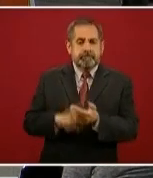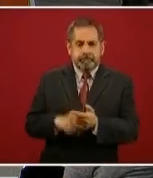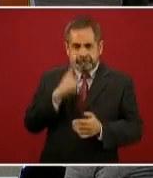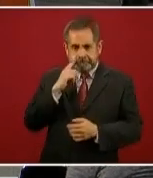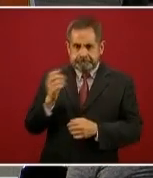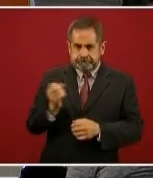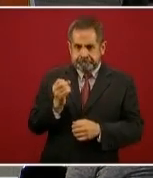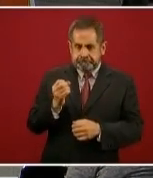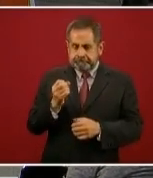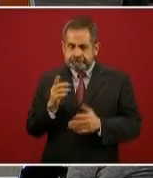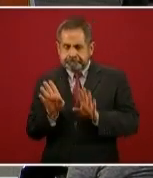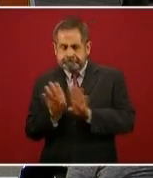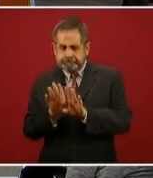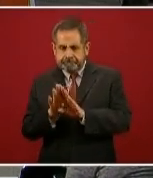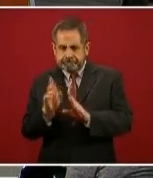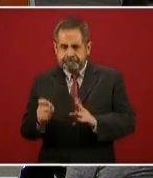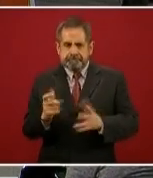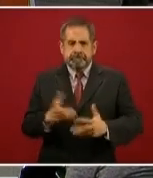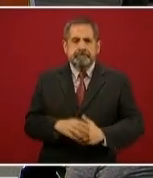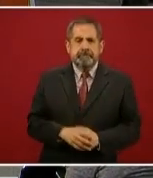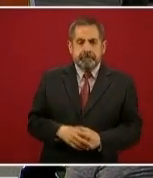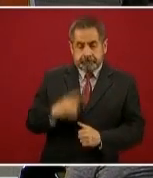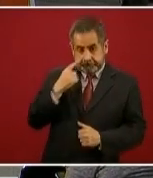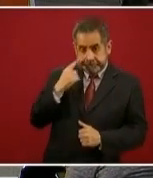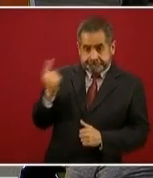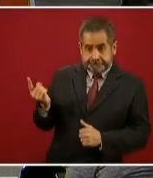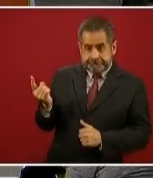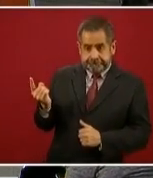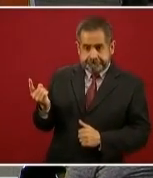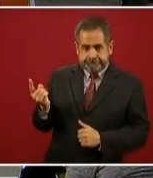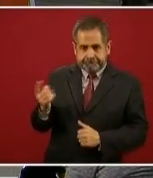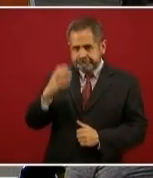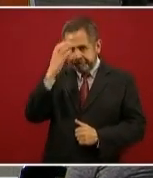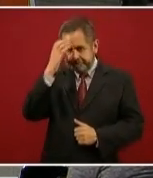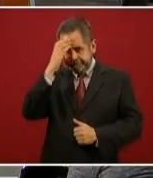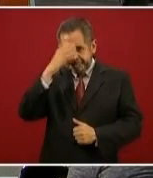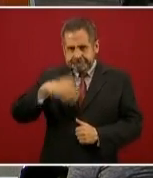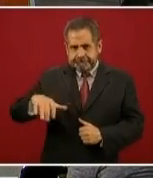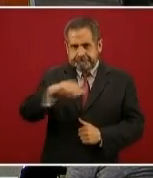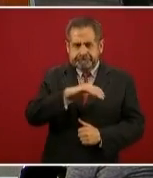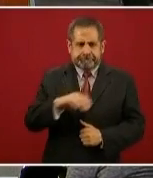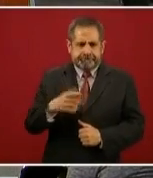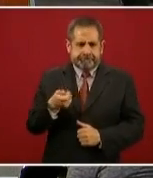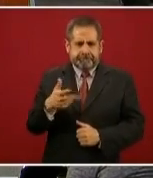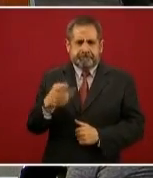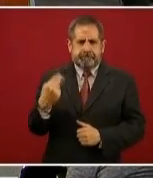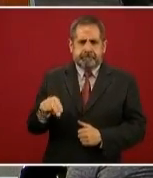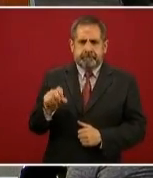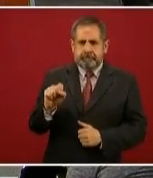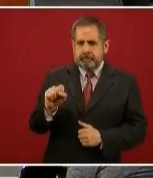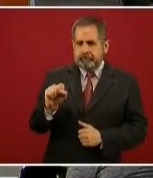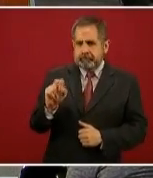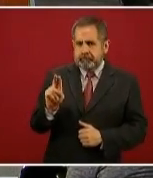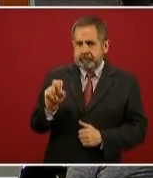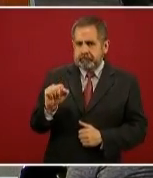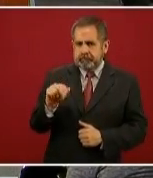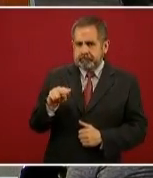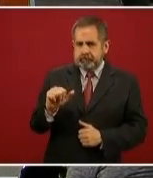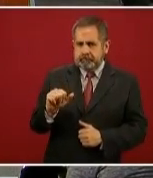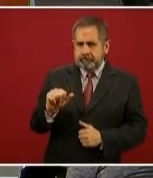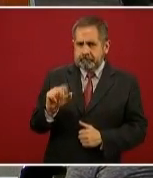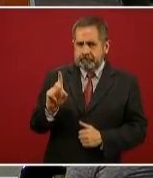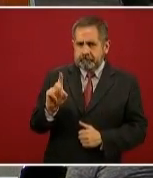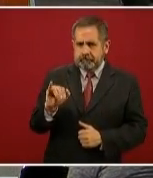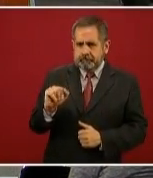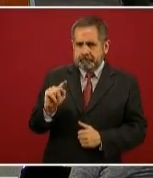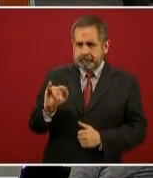su soporte legal. En la siguiente diapositiva lo que vemos es a la personaje clave que nos ha permitido comunicar a toda